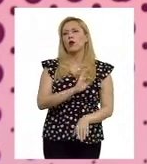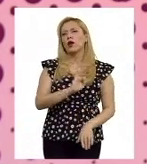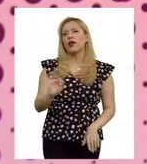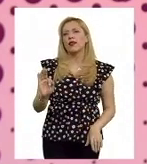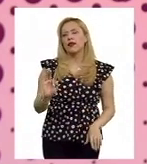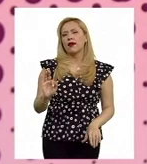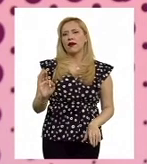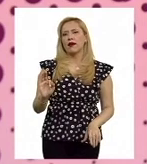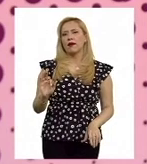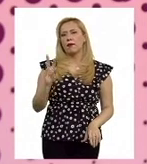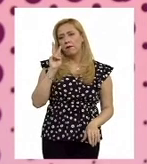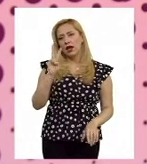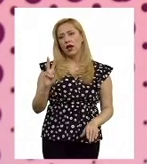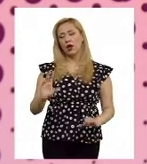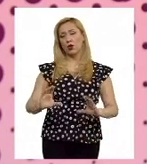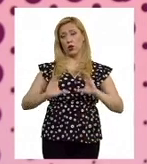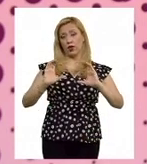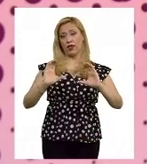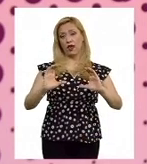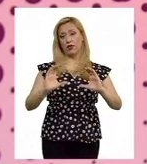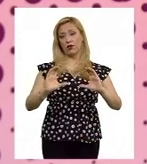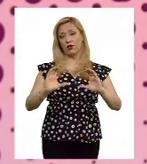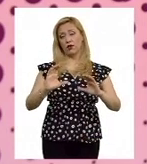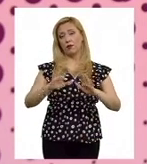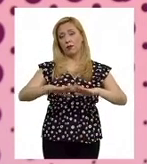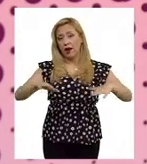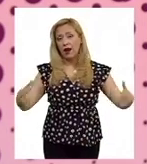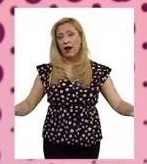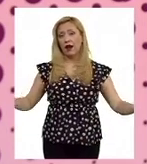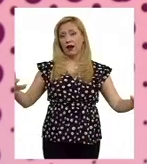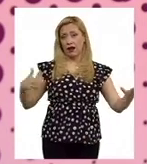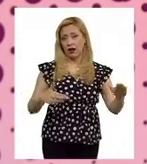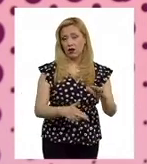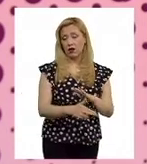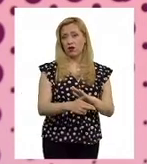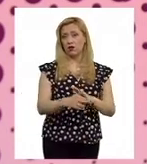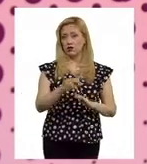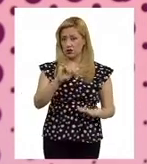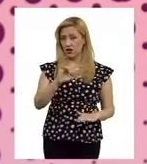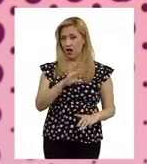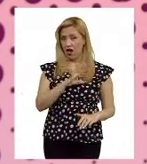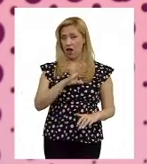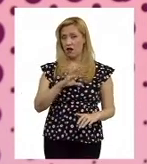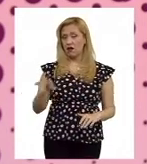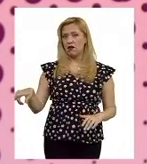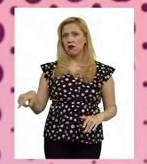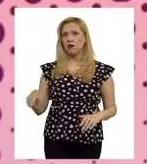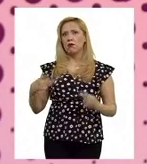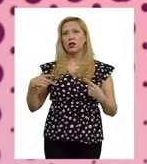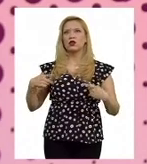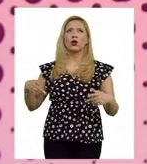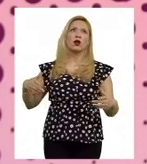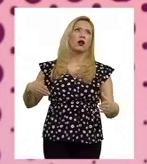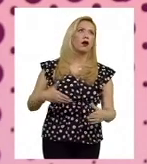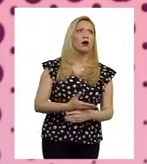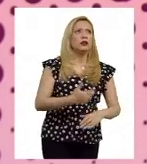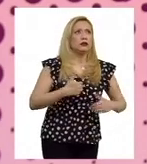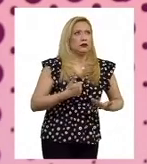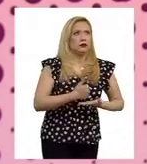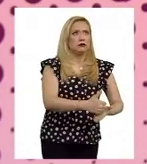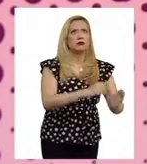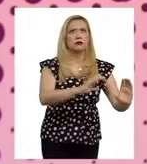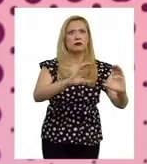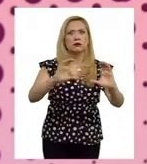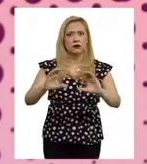tema del cuidado al medio ambiente. Es decir, si hay ejercicios participativos, comunitarios, de